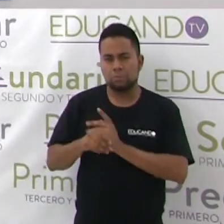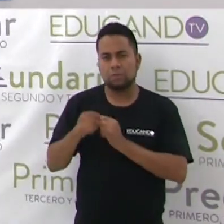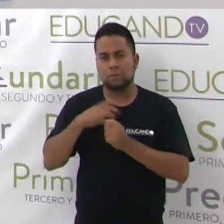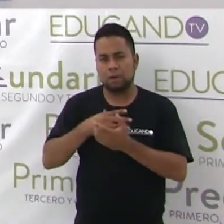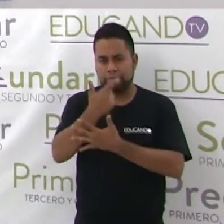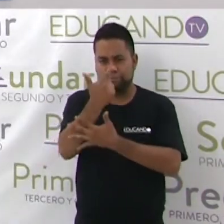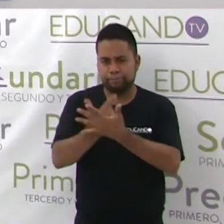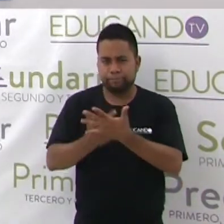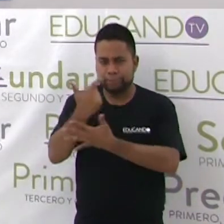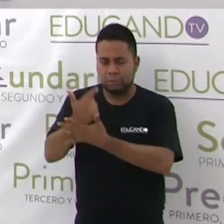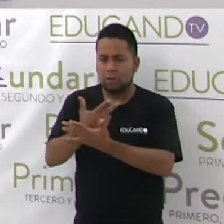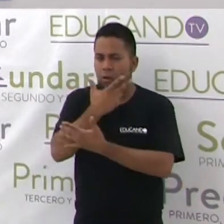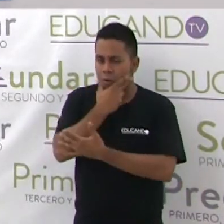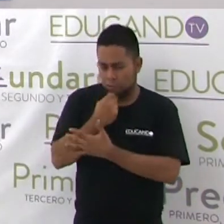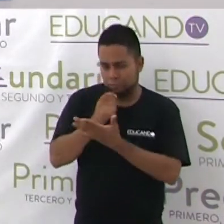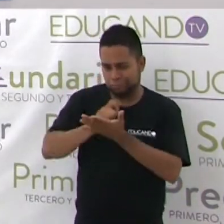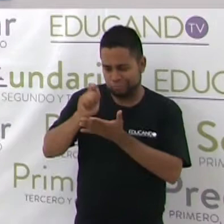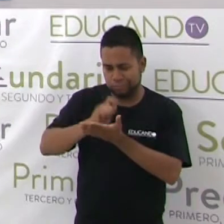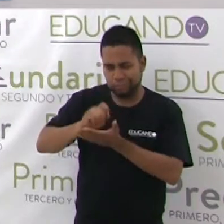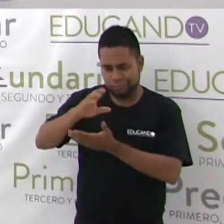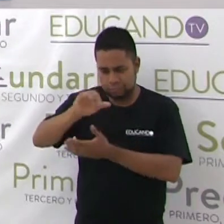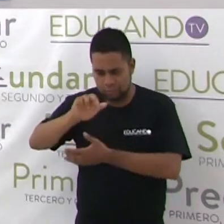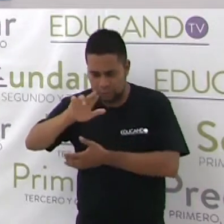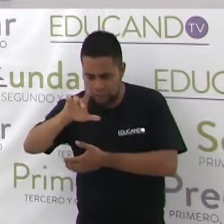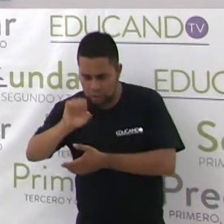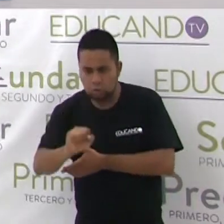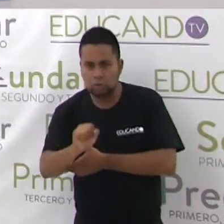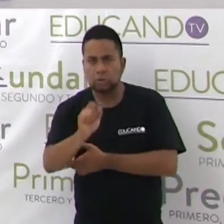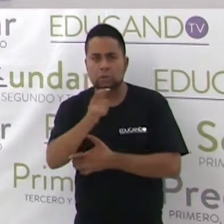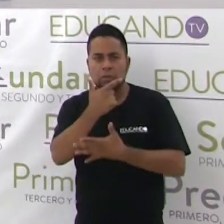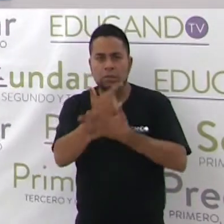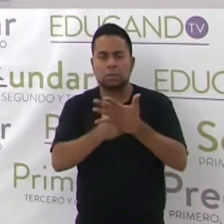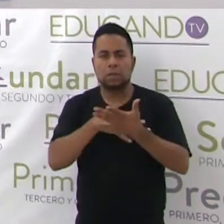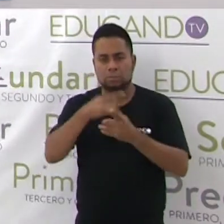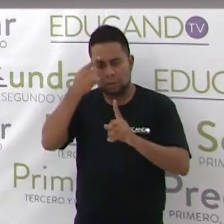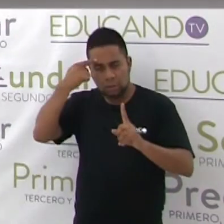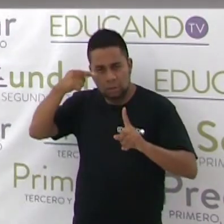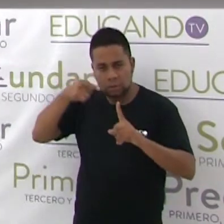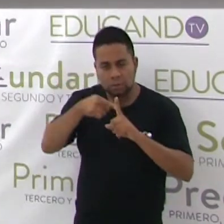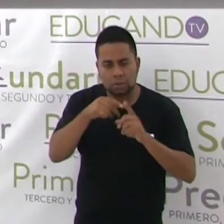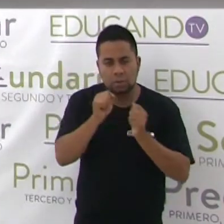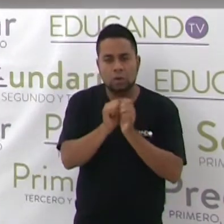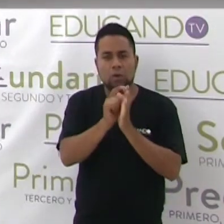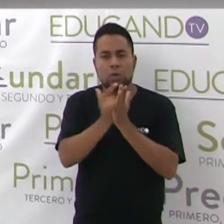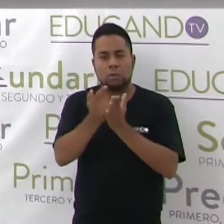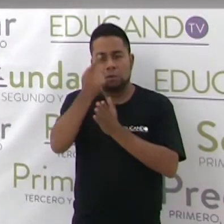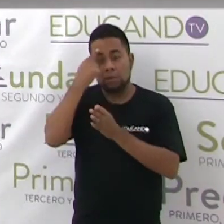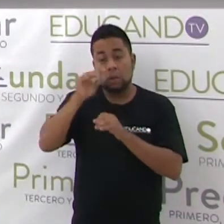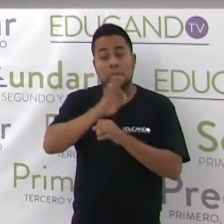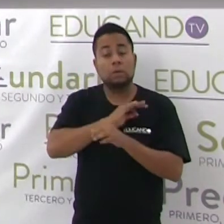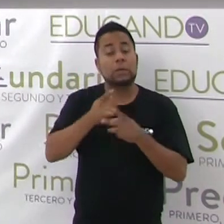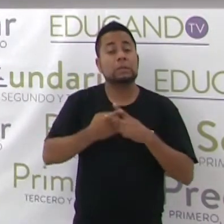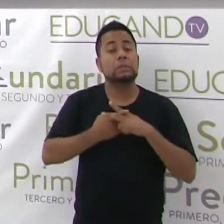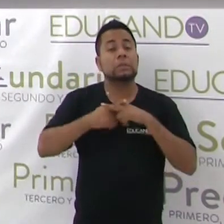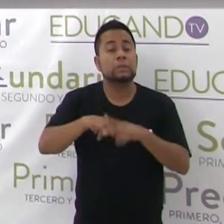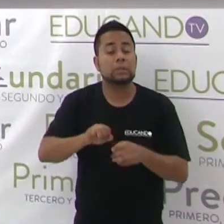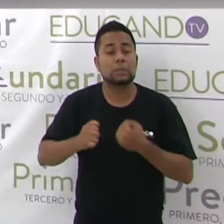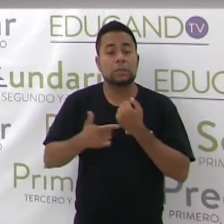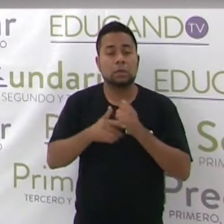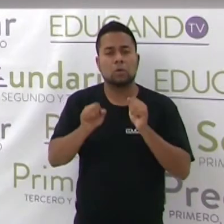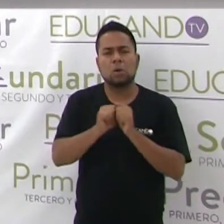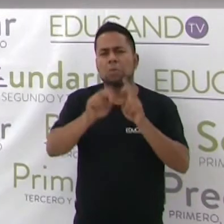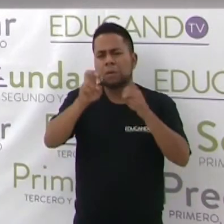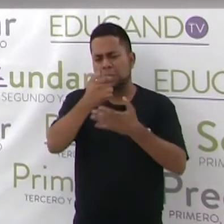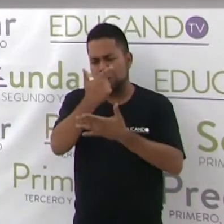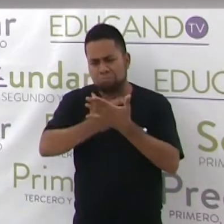de Carlos Fuentes. Entonces aquí vamos nosotros a enfocarnos con este libro para iniciar algo de